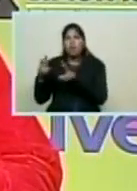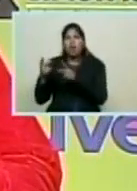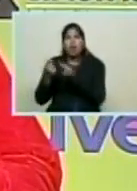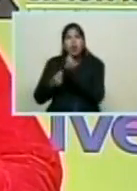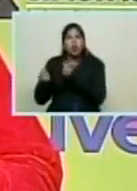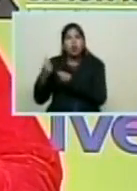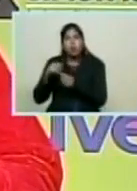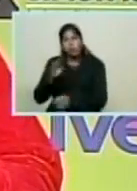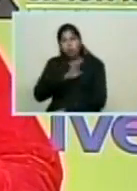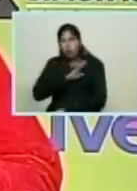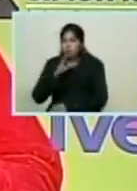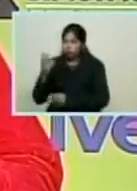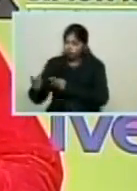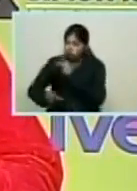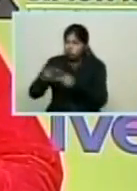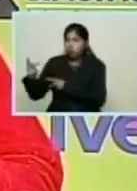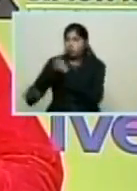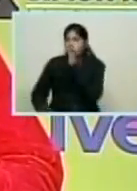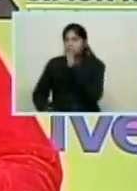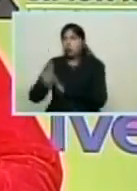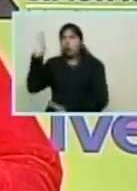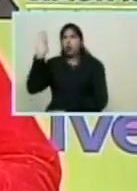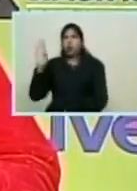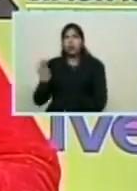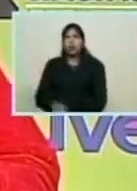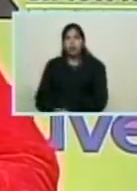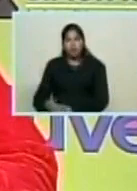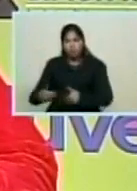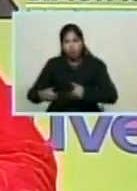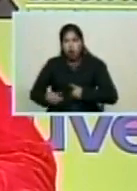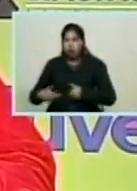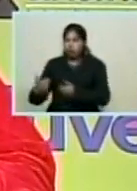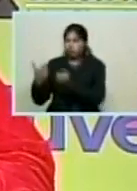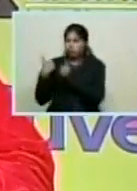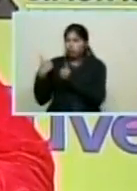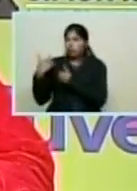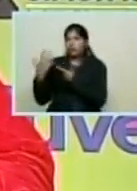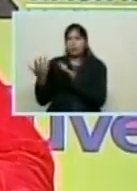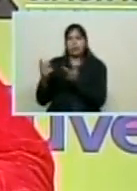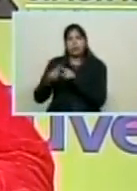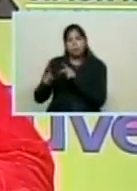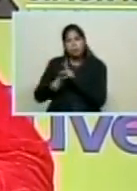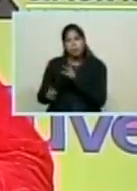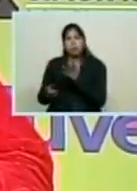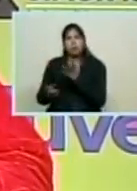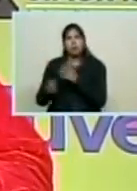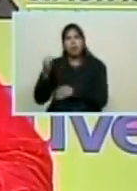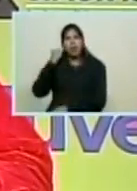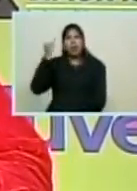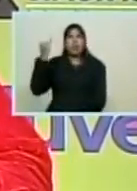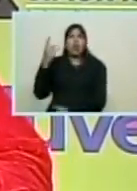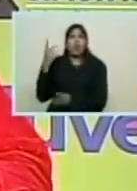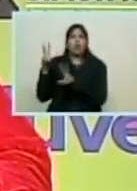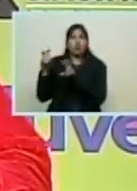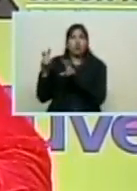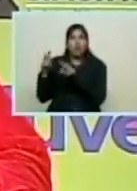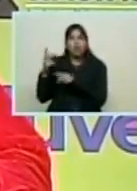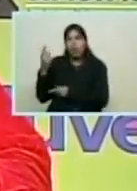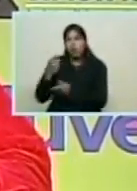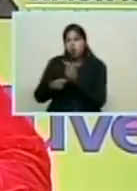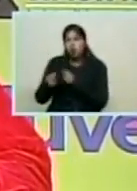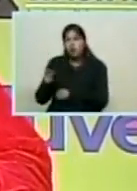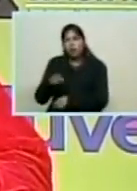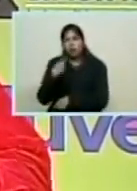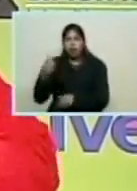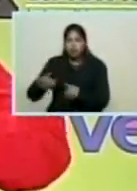que sea productiva, que sea producto del trabajo, una nueva economía diversificada, una nueva economía que nazca del esfuerzo